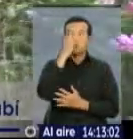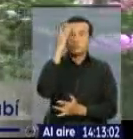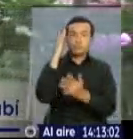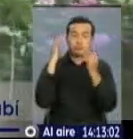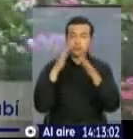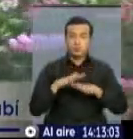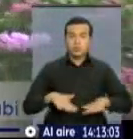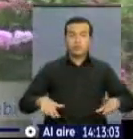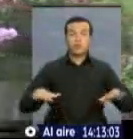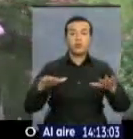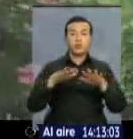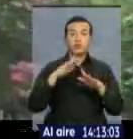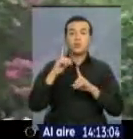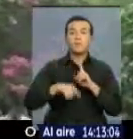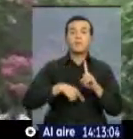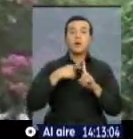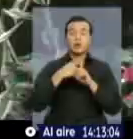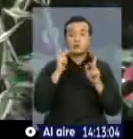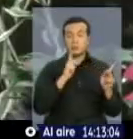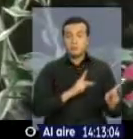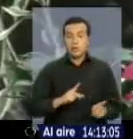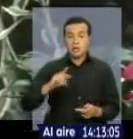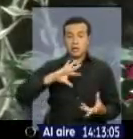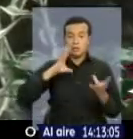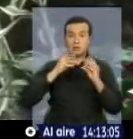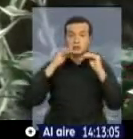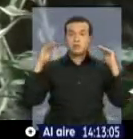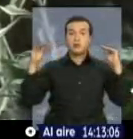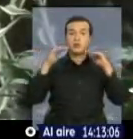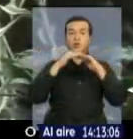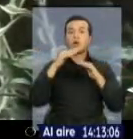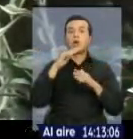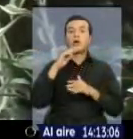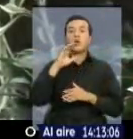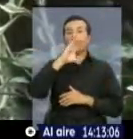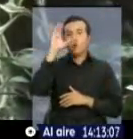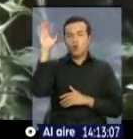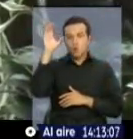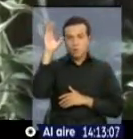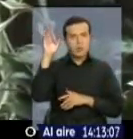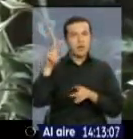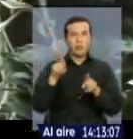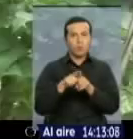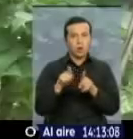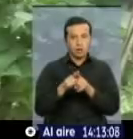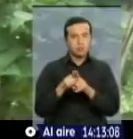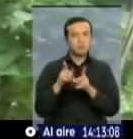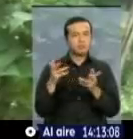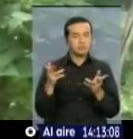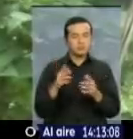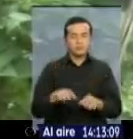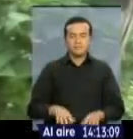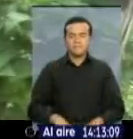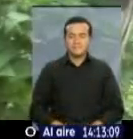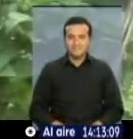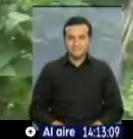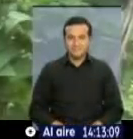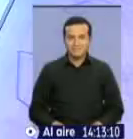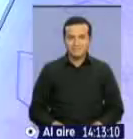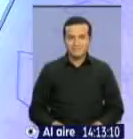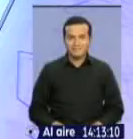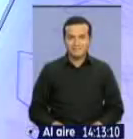del continente, además, se ejecuta el plan de adaptación al cambio climático en Cartagena de Colombia. Desde Manabí, Karen Ceballos, Ecuador